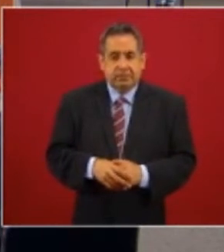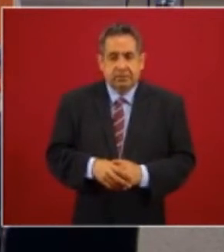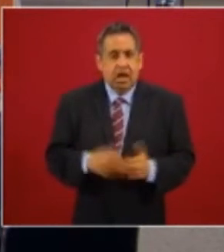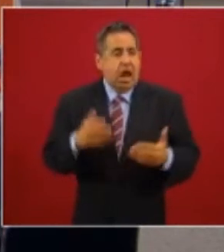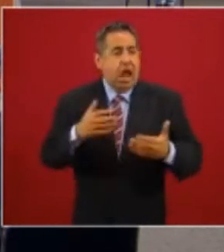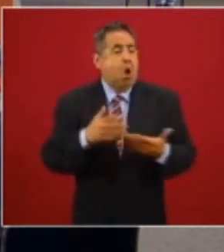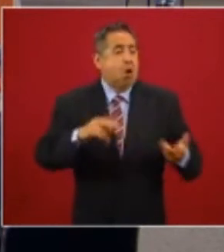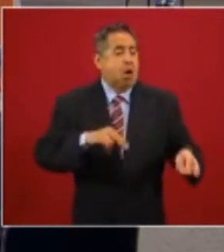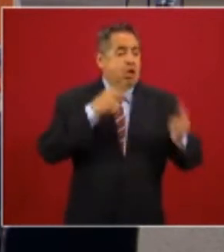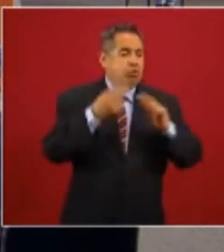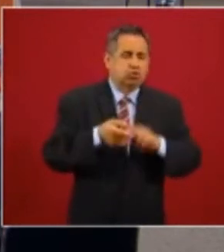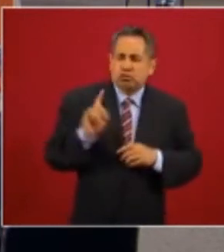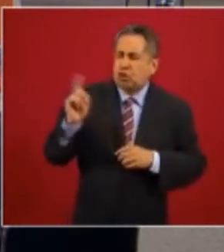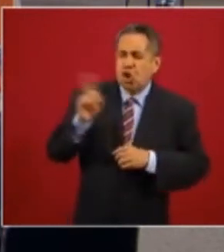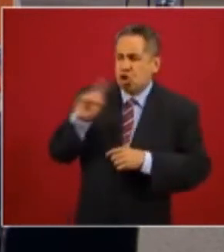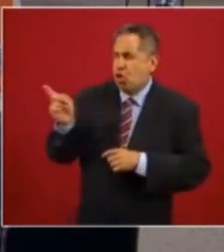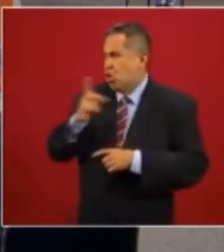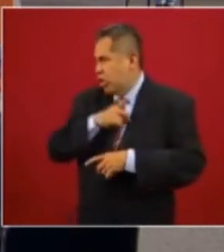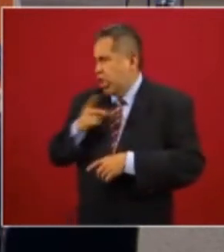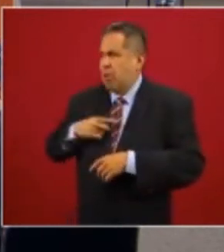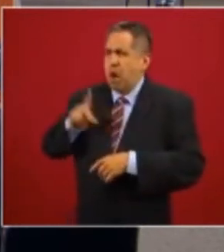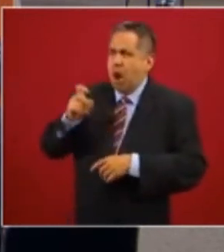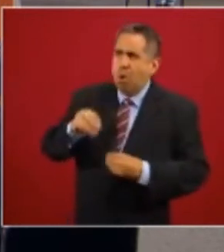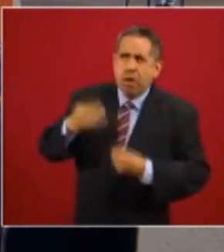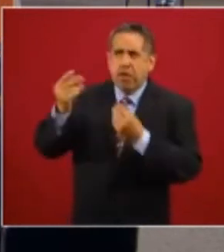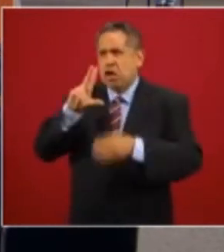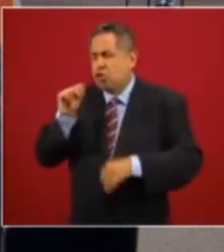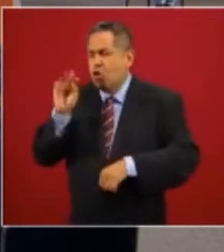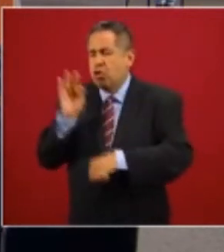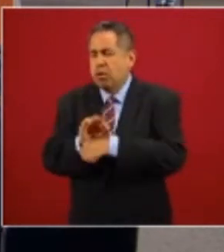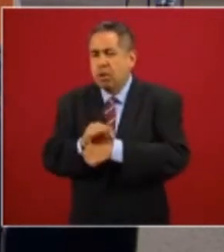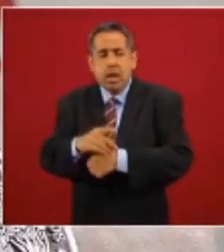aparecen como paladines de la soberanía.